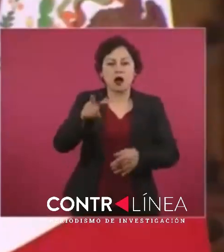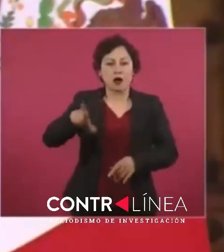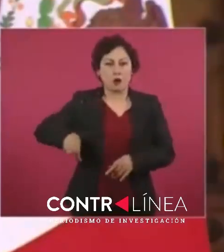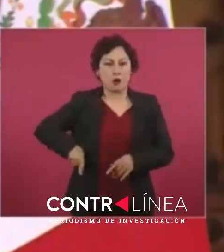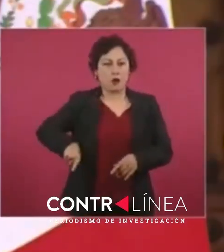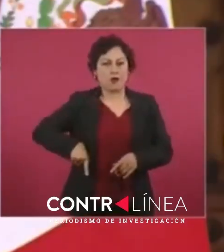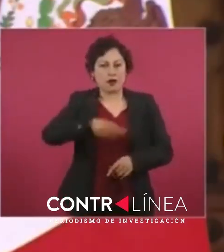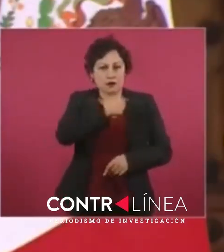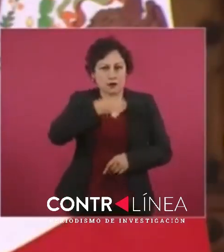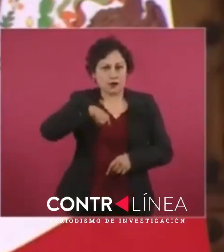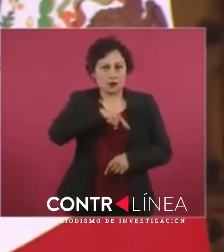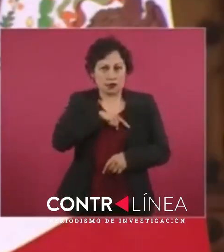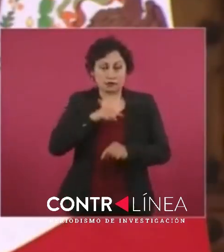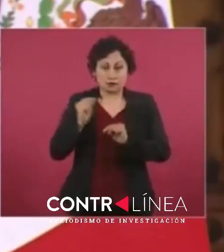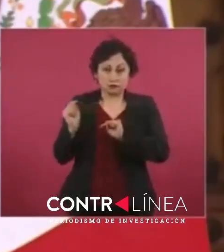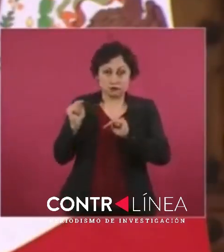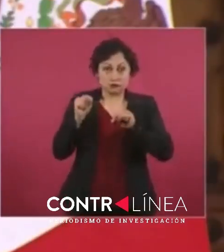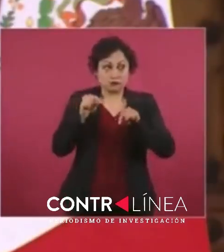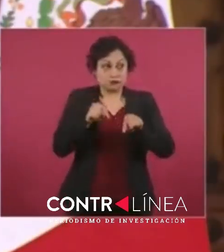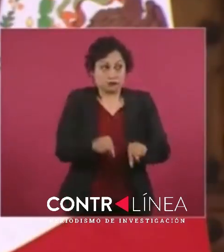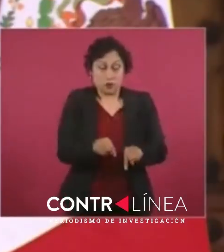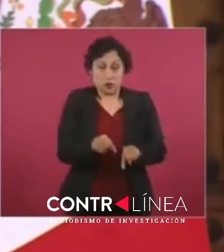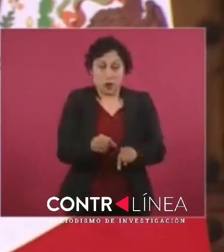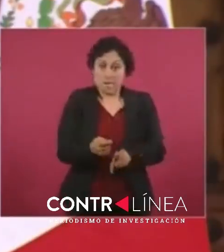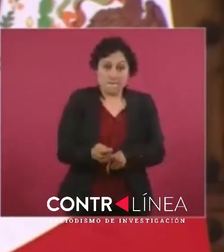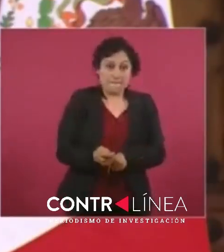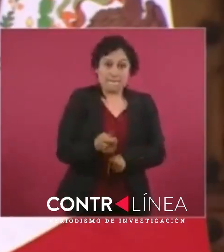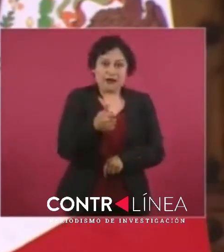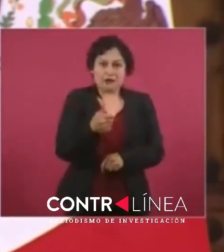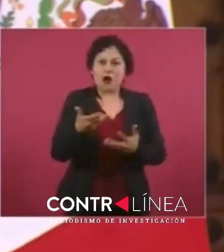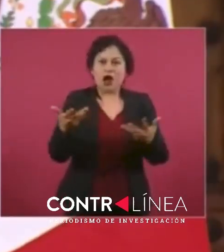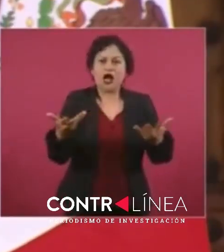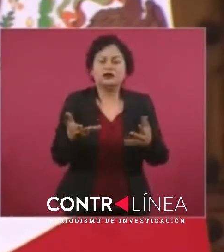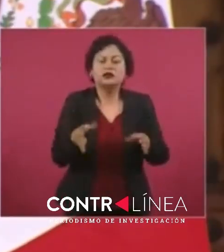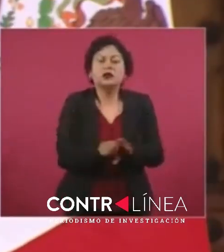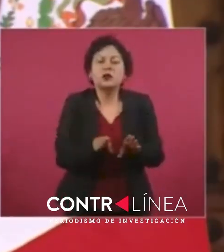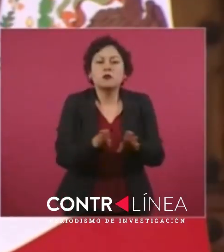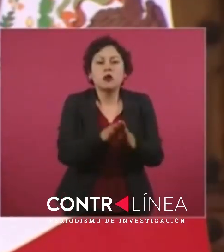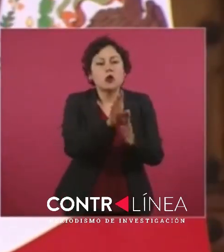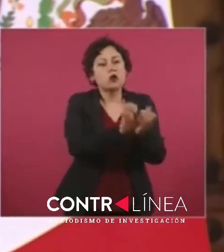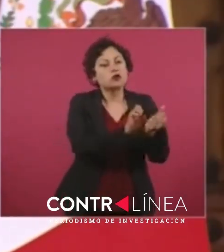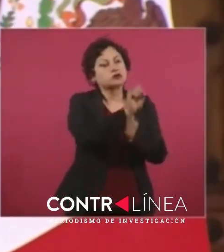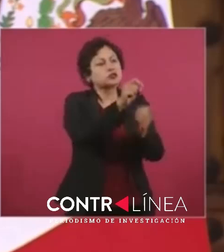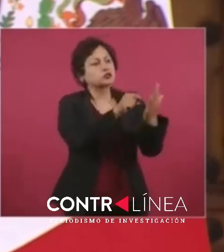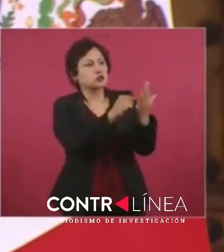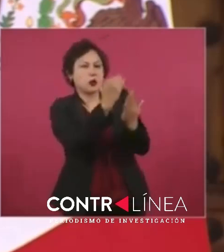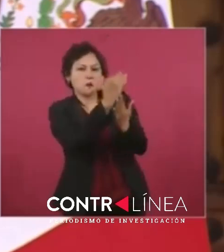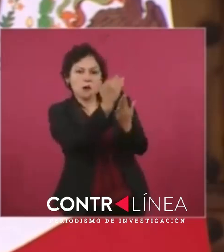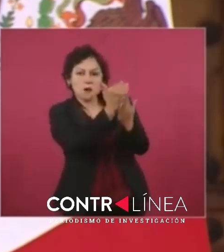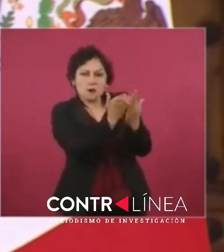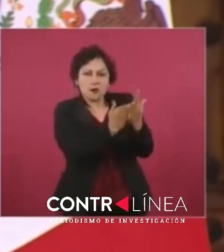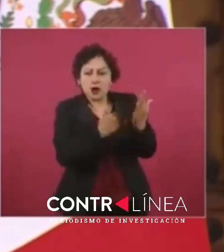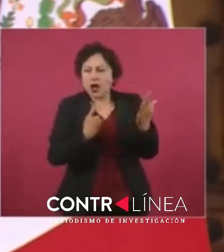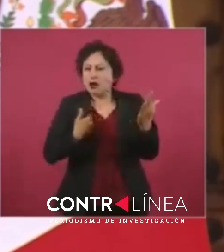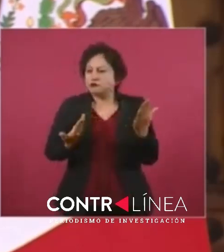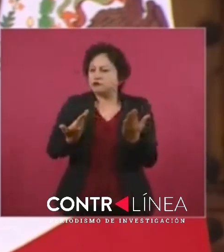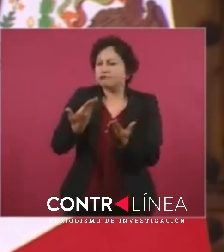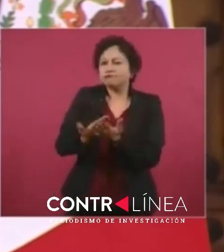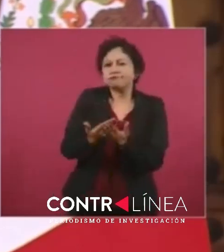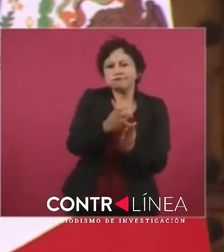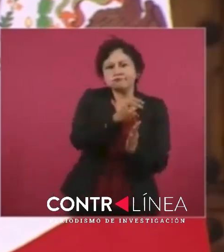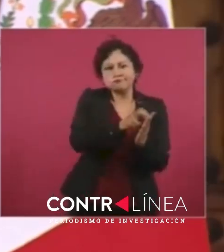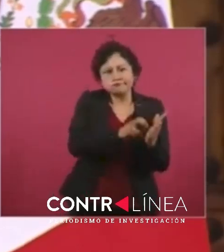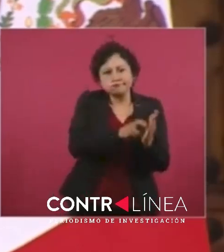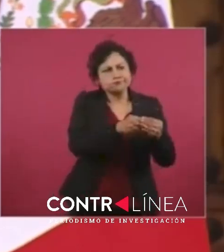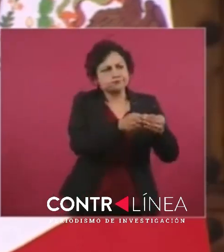Constitución hasta donde se pudo y promover leyes para frenar